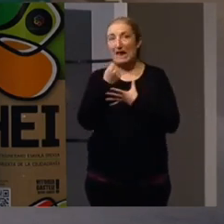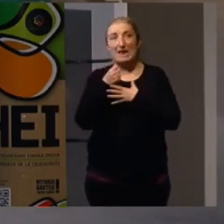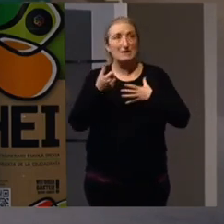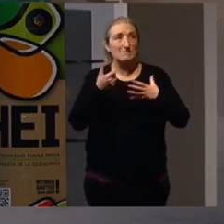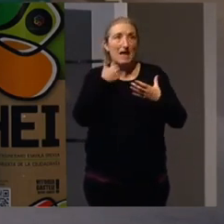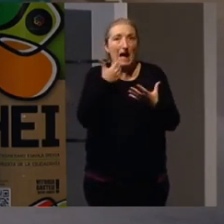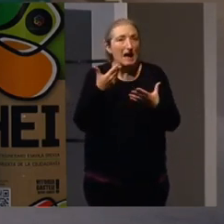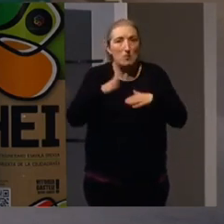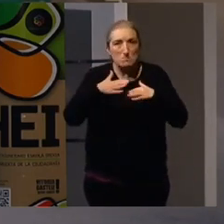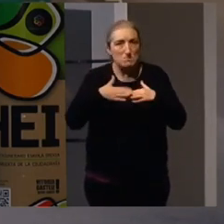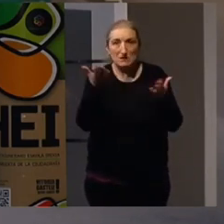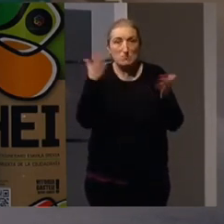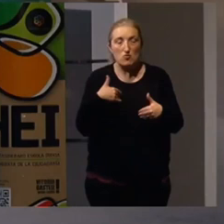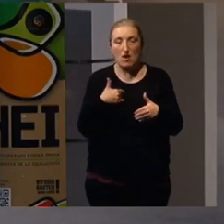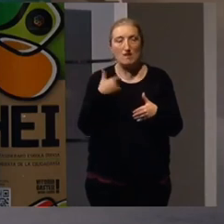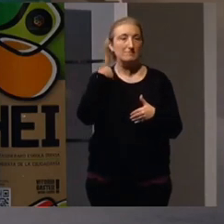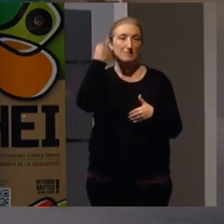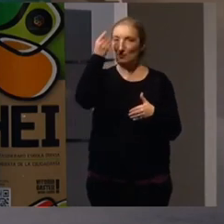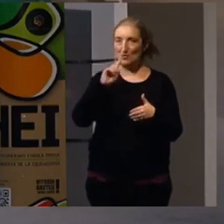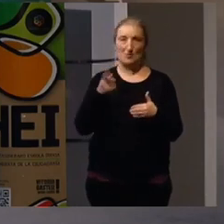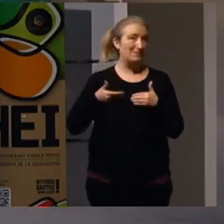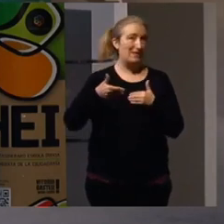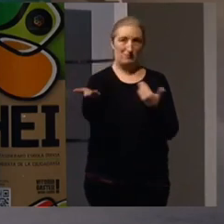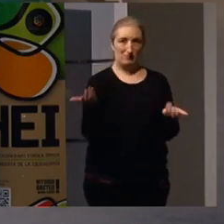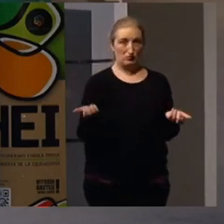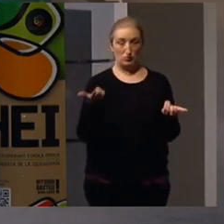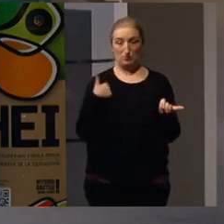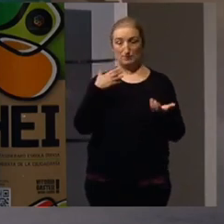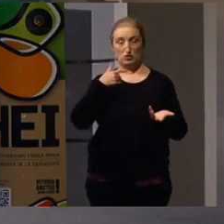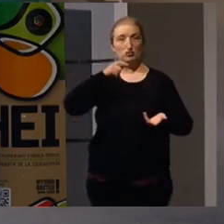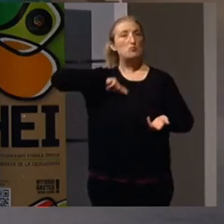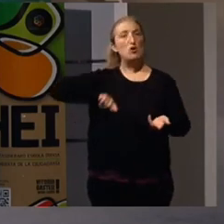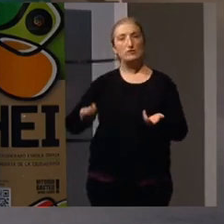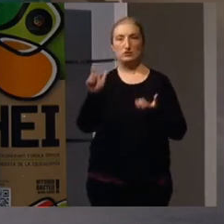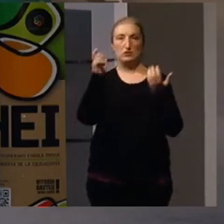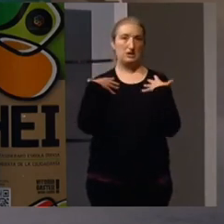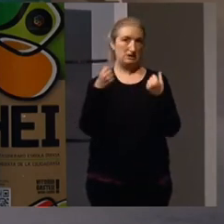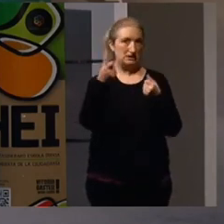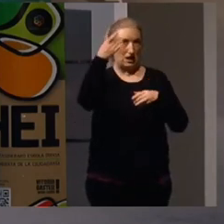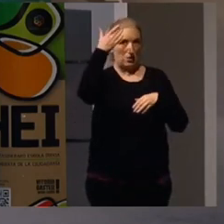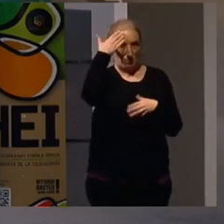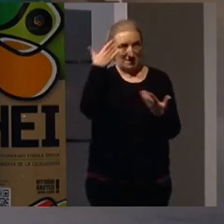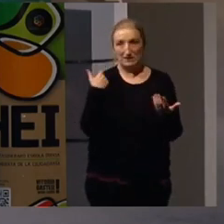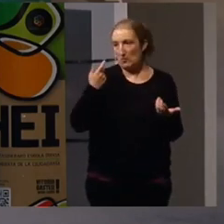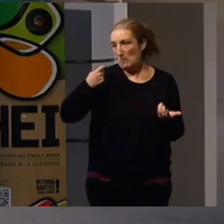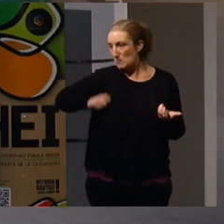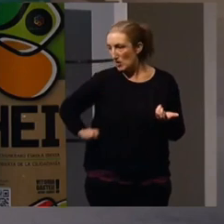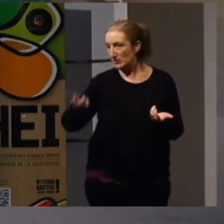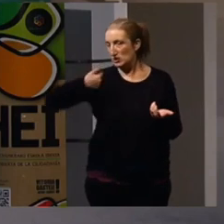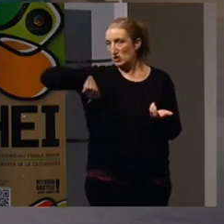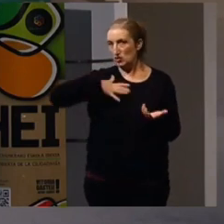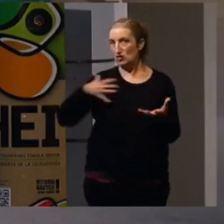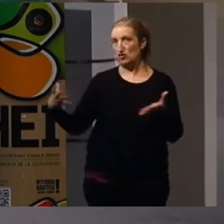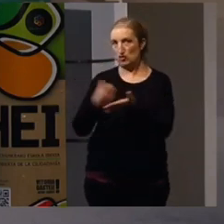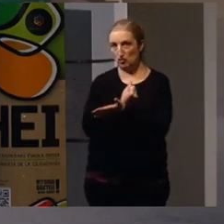difícil que puedas pensar nada más allá. Claro, eso, como profesionales de salud mental, esto no solo Javi y yo, sino que dentro de la profesión es una cosa como